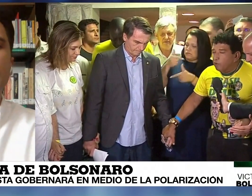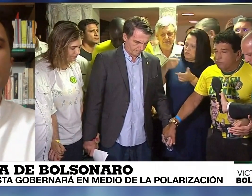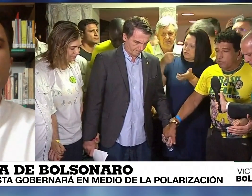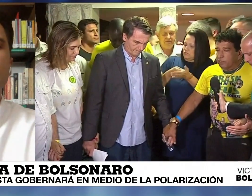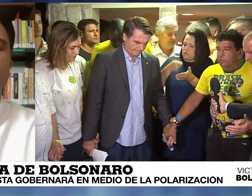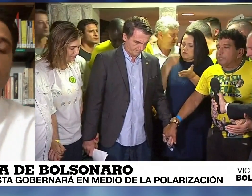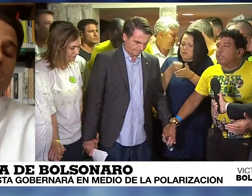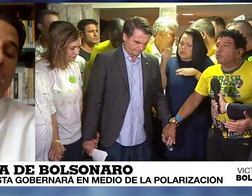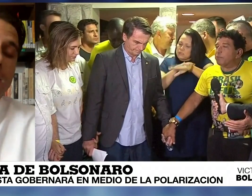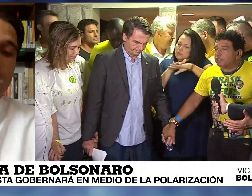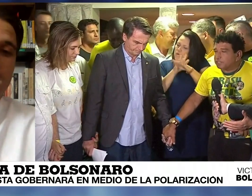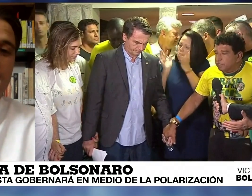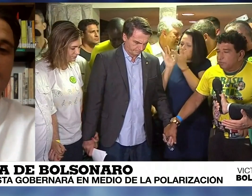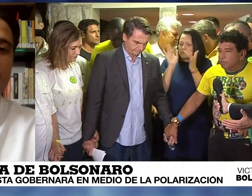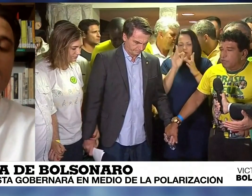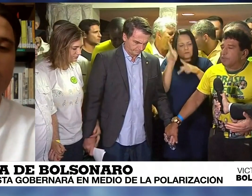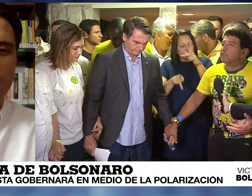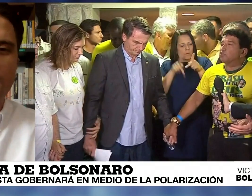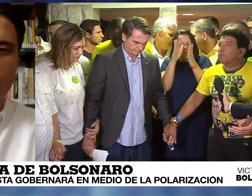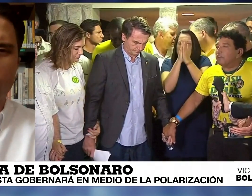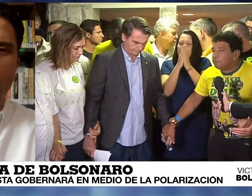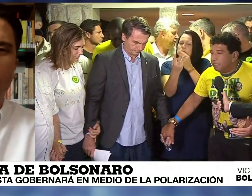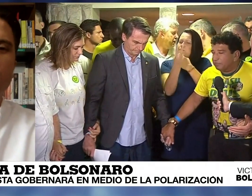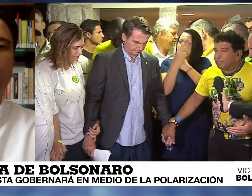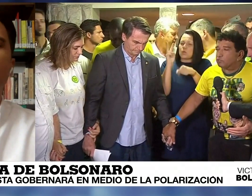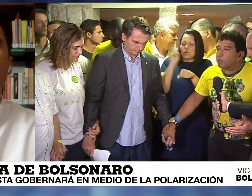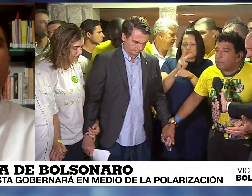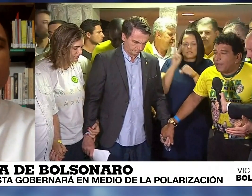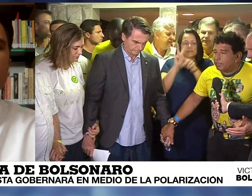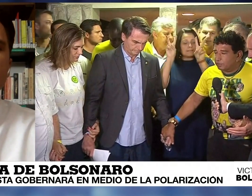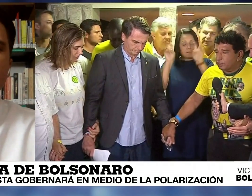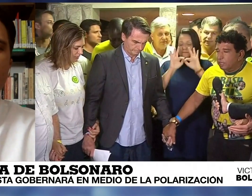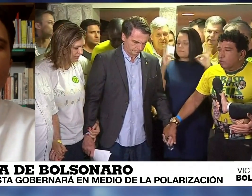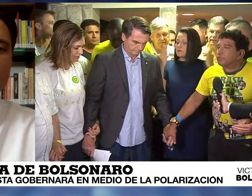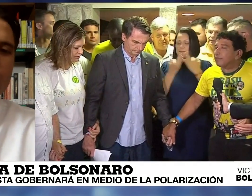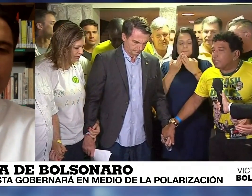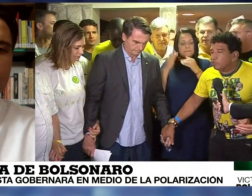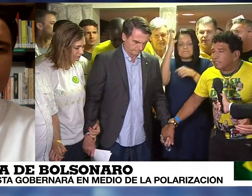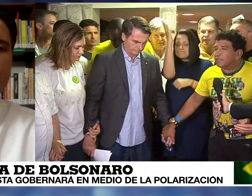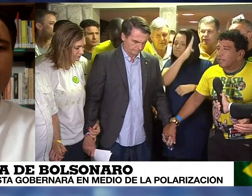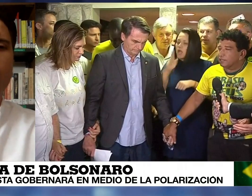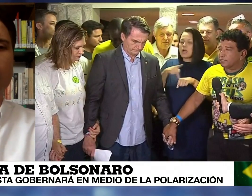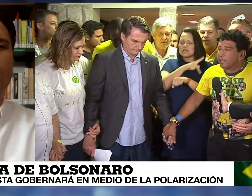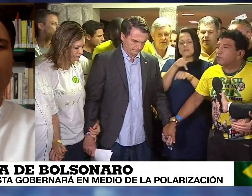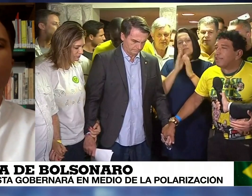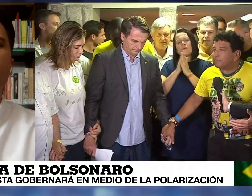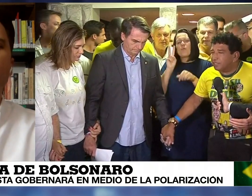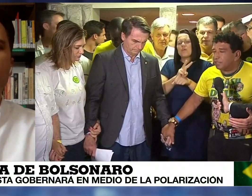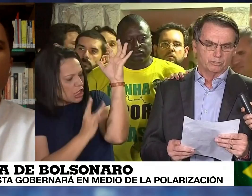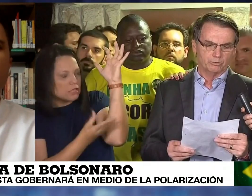después de que el hijo de jair bolsonaro hizo algunas críticas a la corte suprema bolsonaro